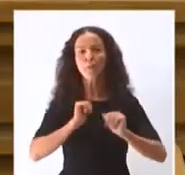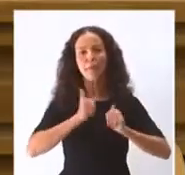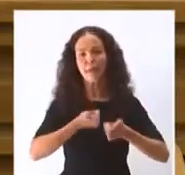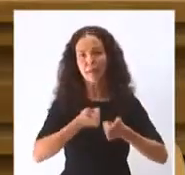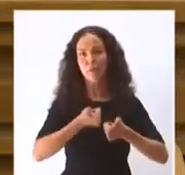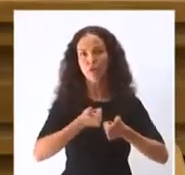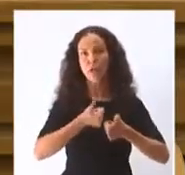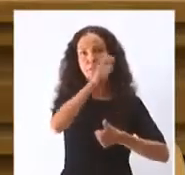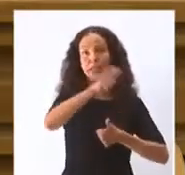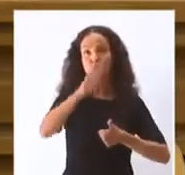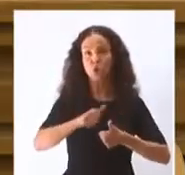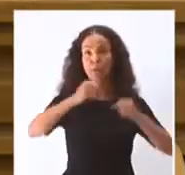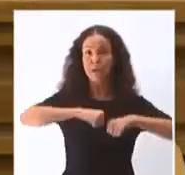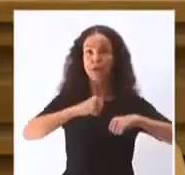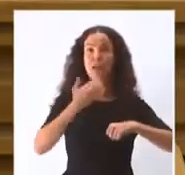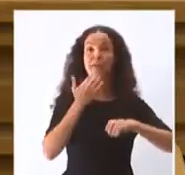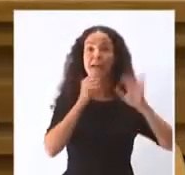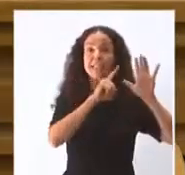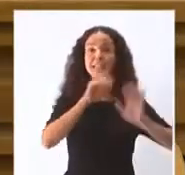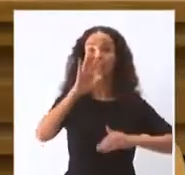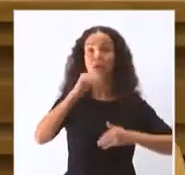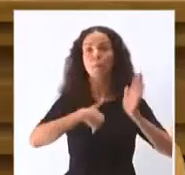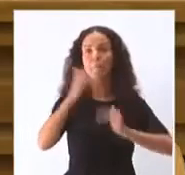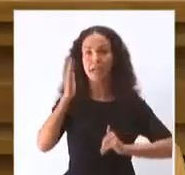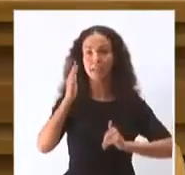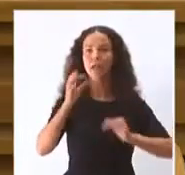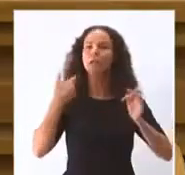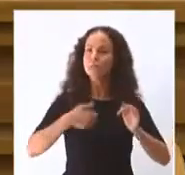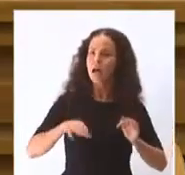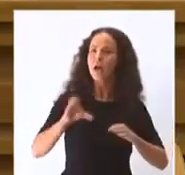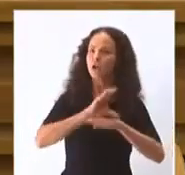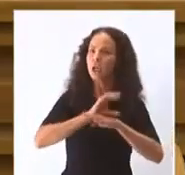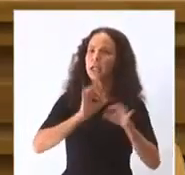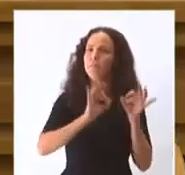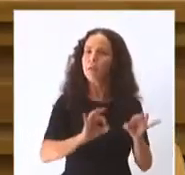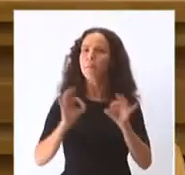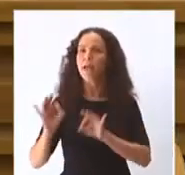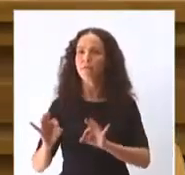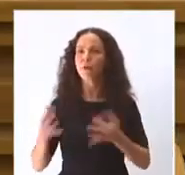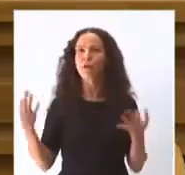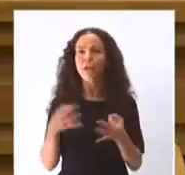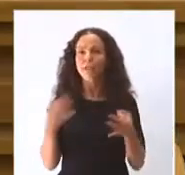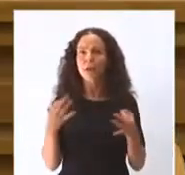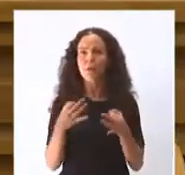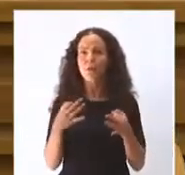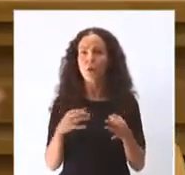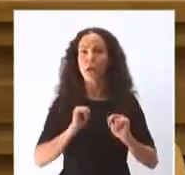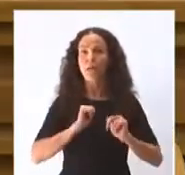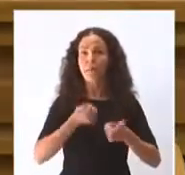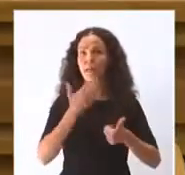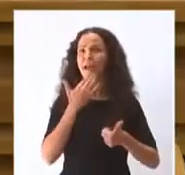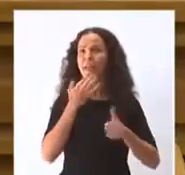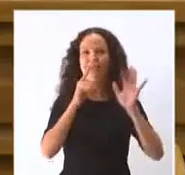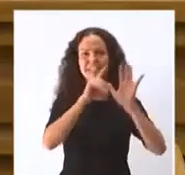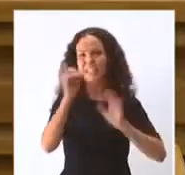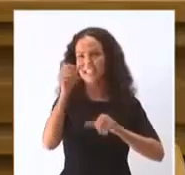65 años y tengo muy claro de hecho ya está preparando la consejería que a eso le seguirá seguramente empezar con los de 60